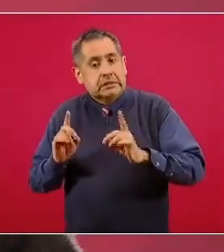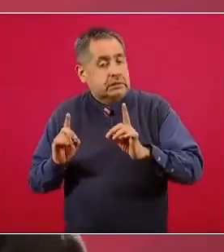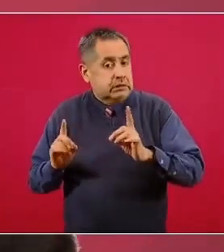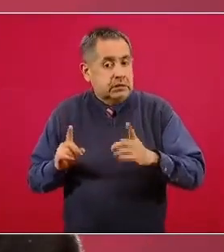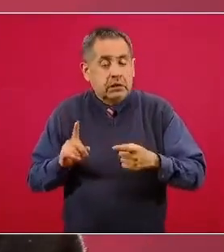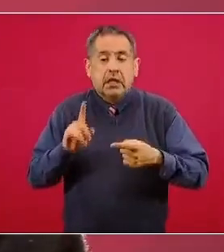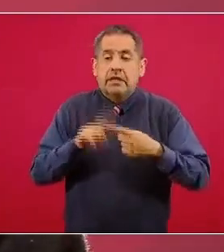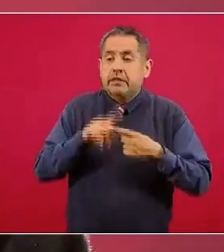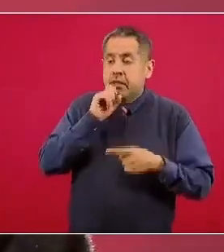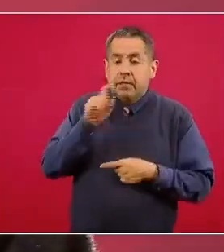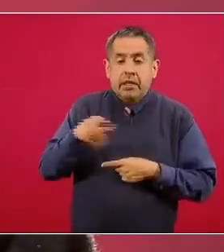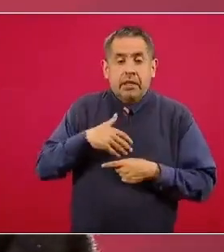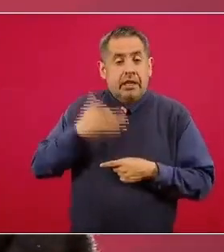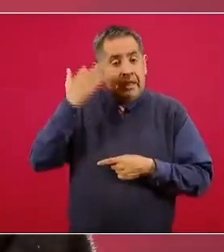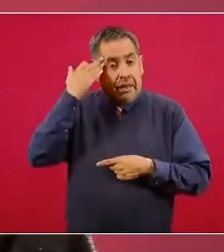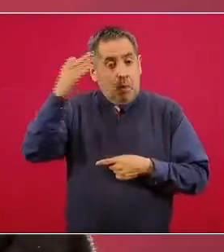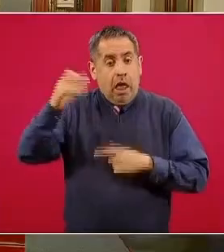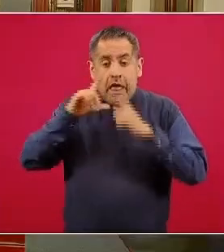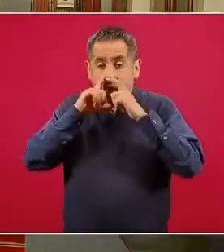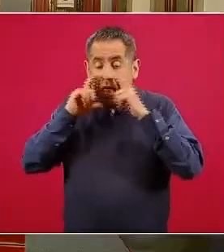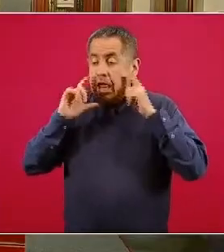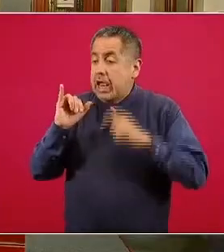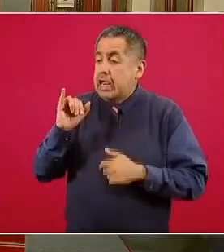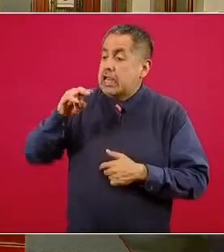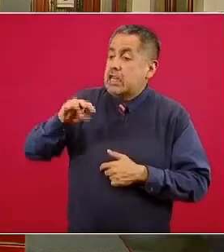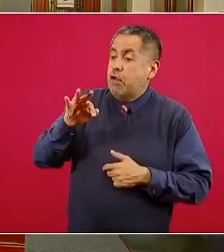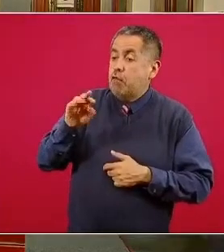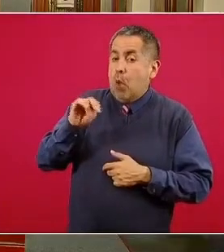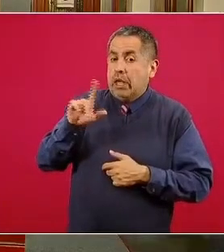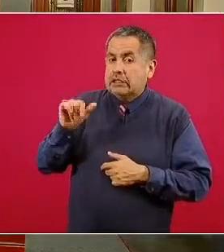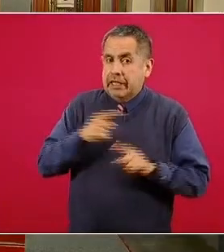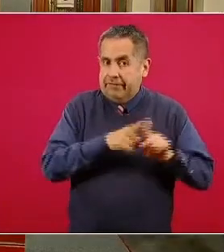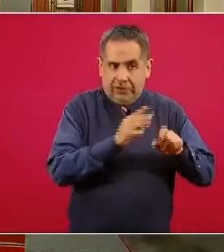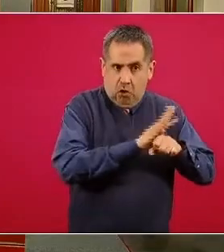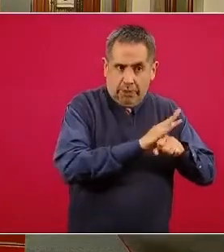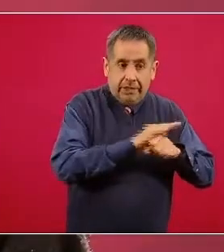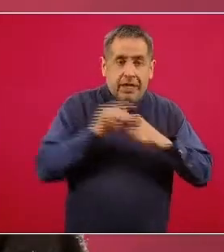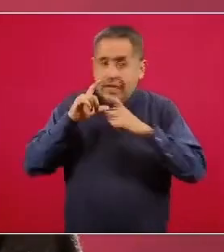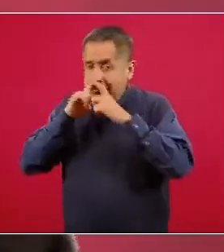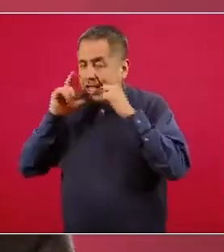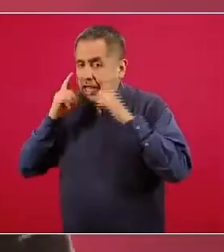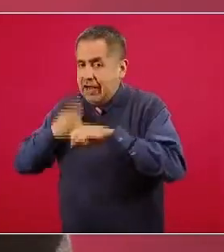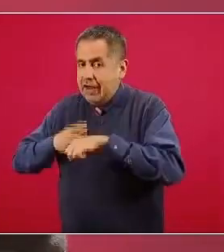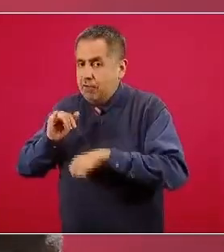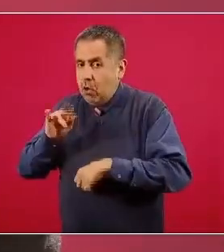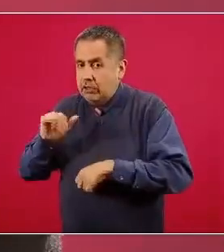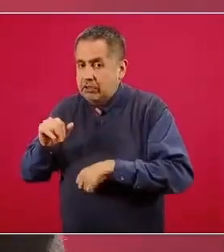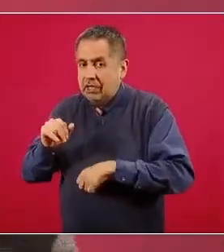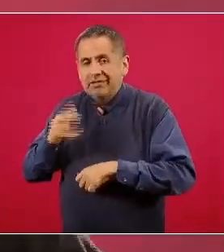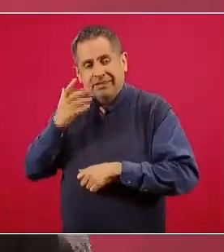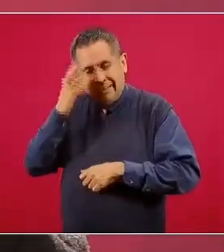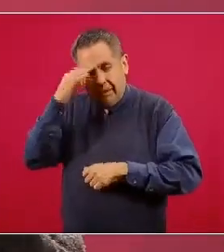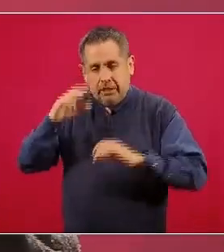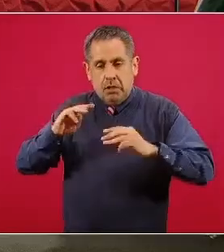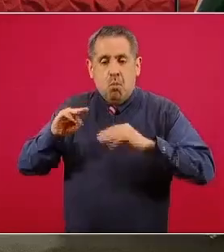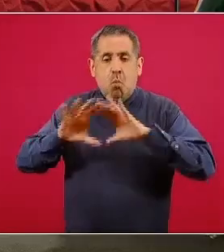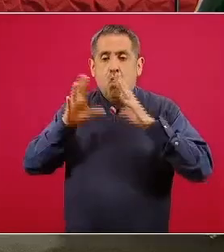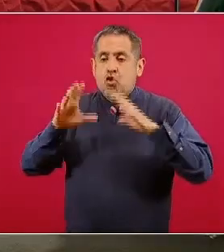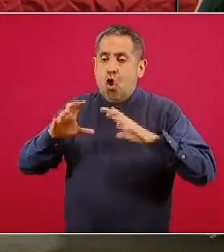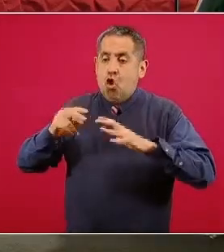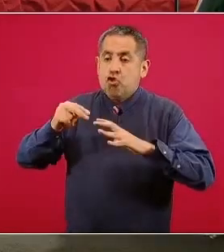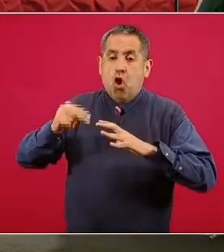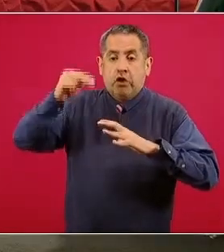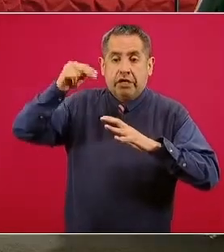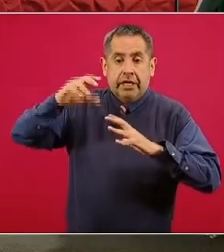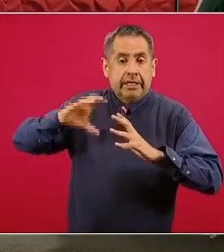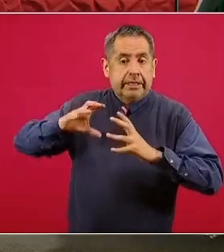precisamente el inicio de la temporada de influenza y la predicción que existe para todo el hemisferio norte de que al tiempo que aumenta la